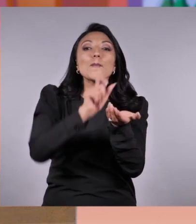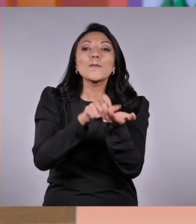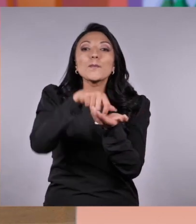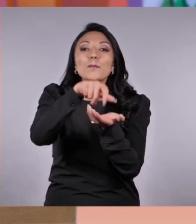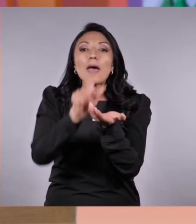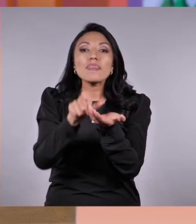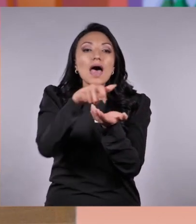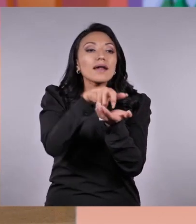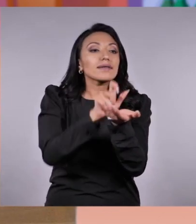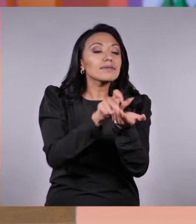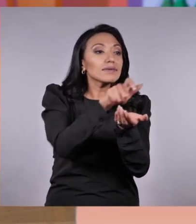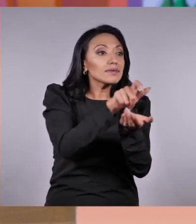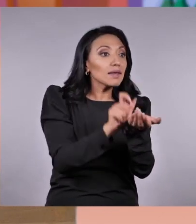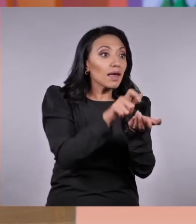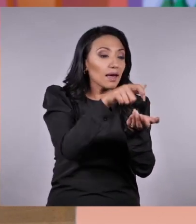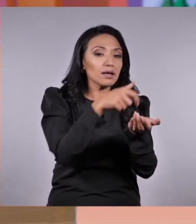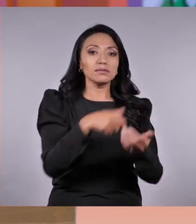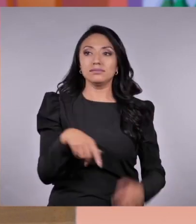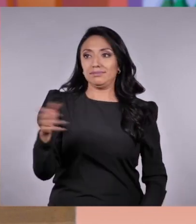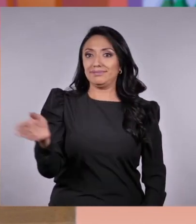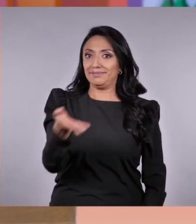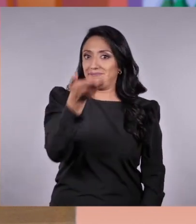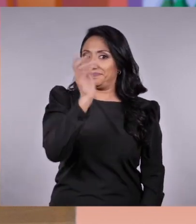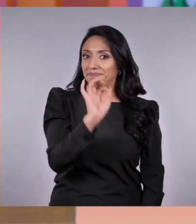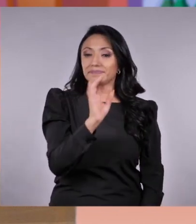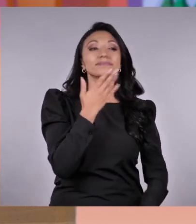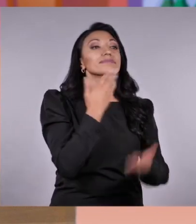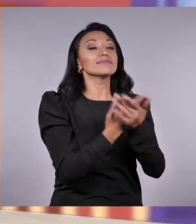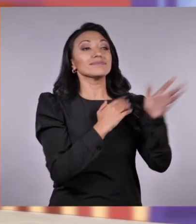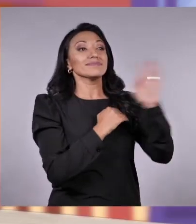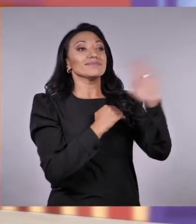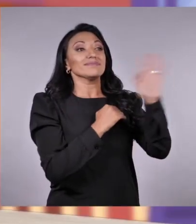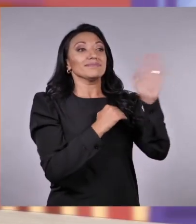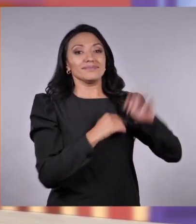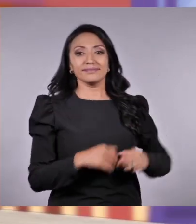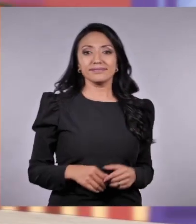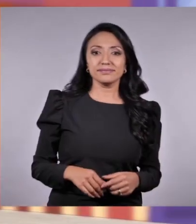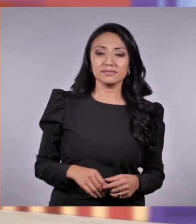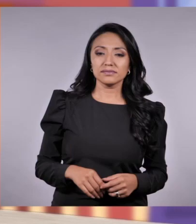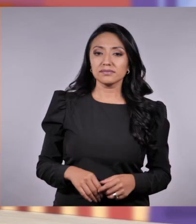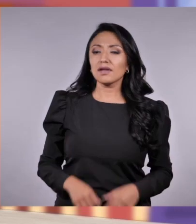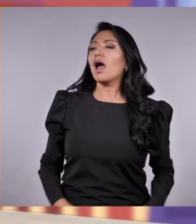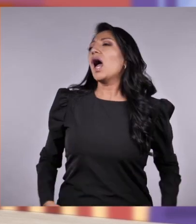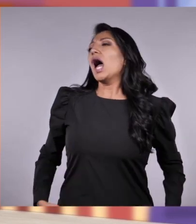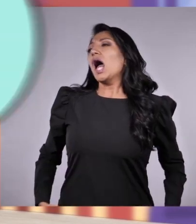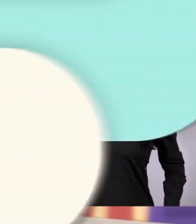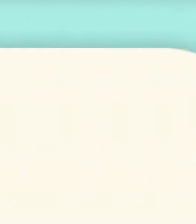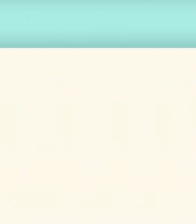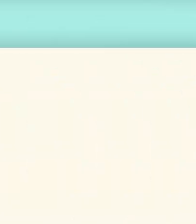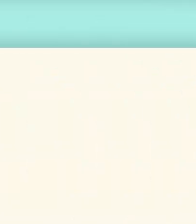vecina. Muy bien para el calor. Muchas gracias, vecina. Hasta luego. Hasta luego.